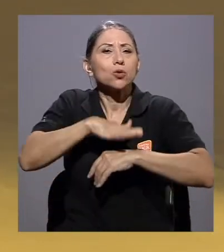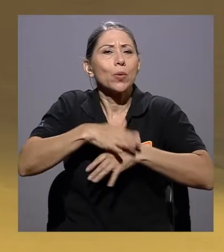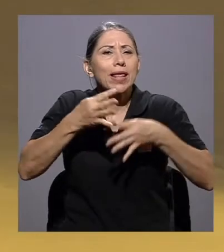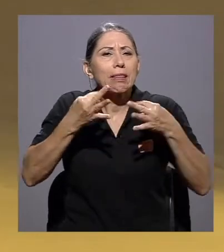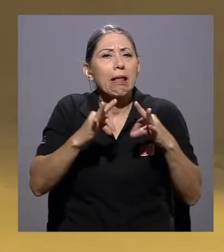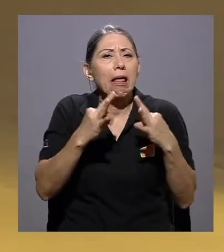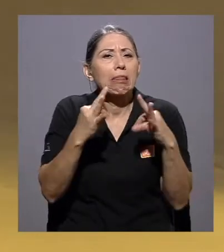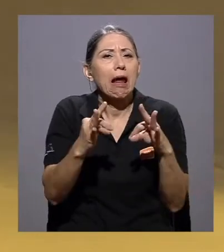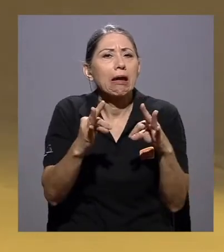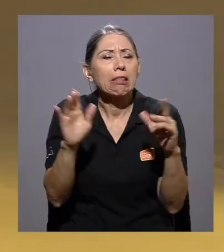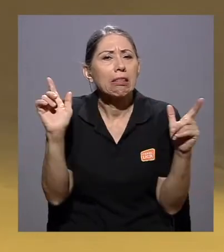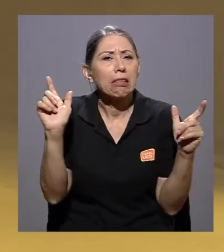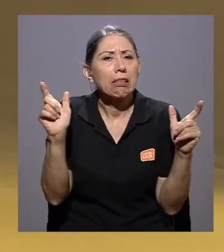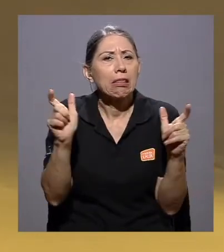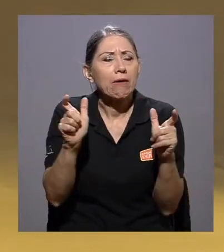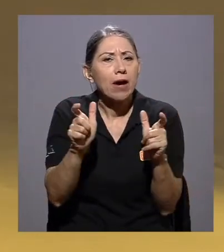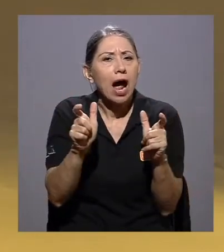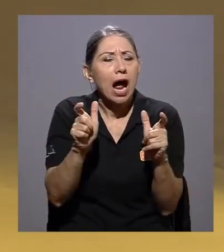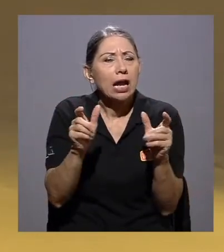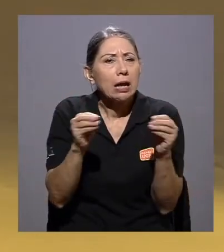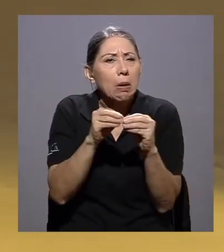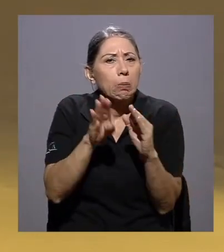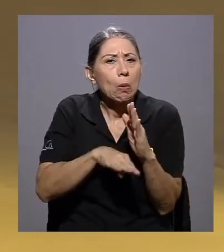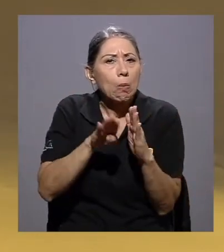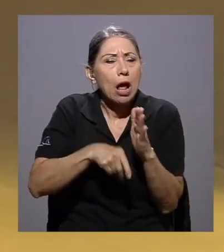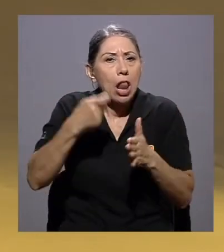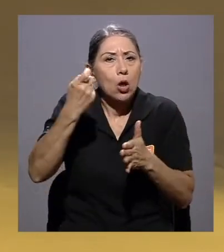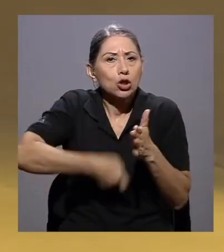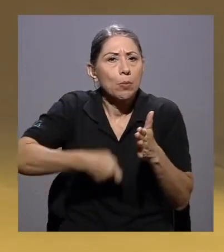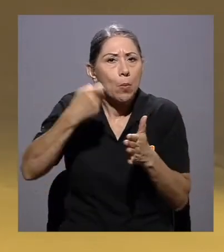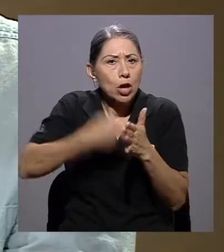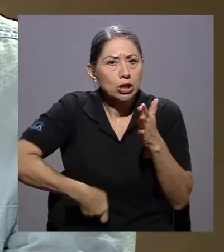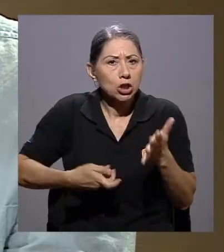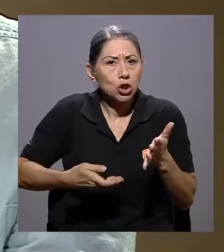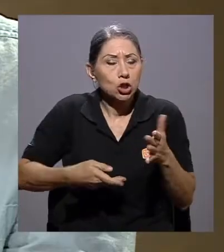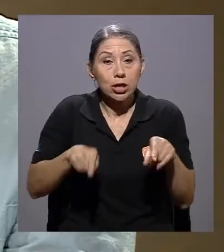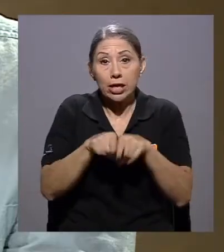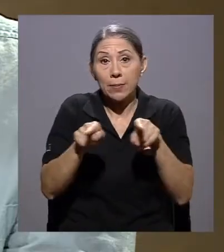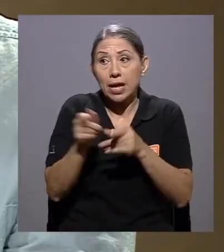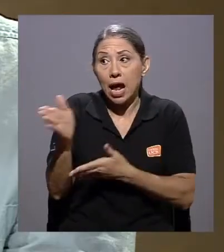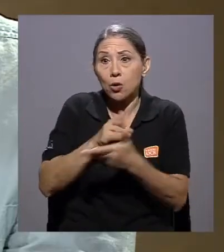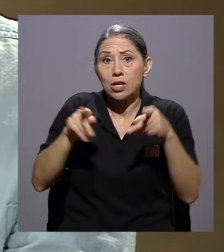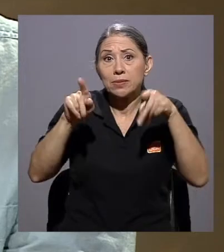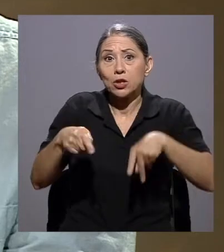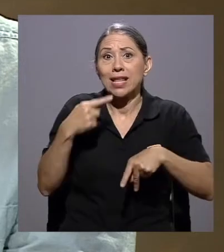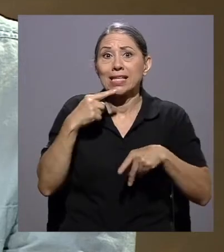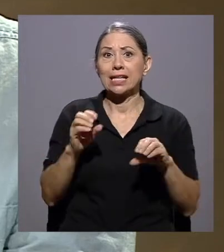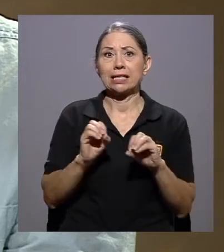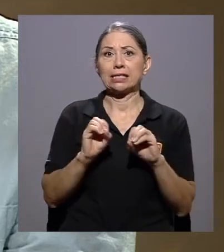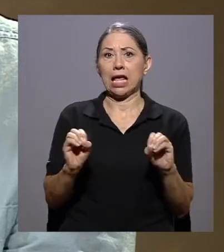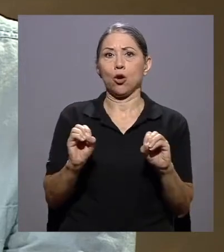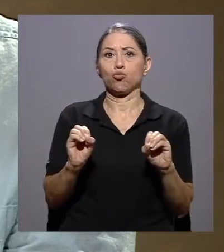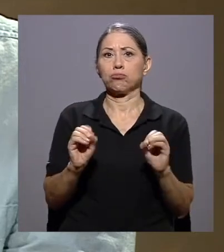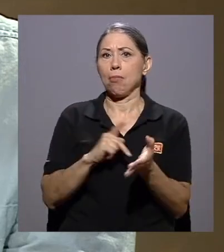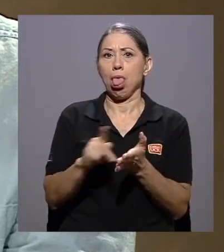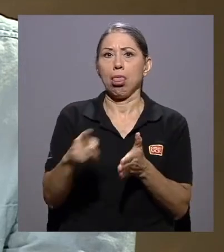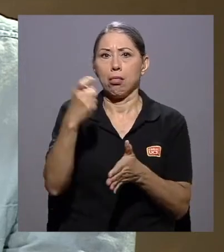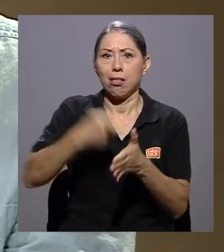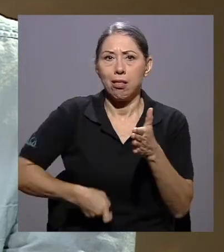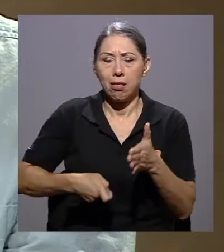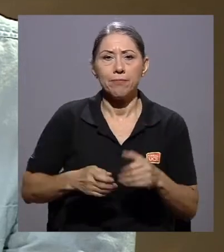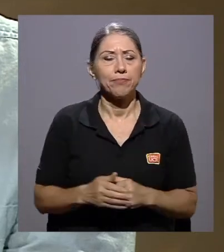de bajar los impuestos a lo menos posible, incluso algunas personas especulan al cero. Hay